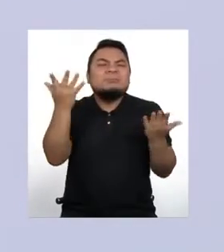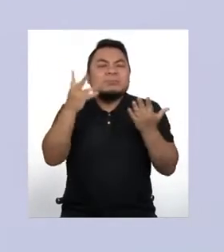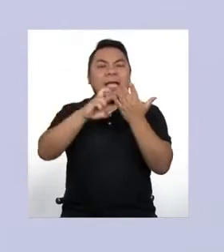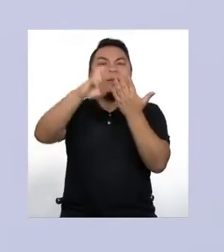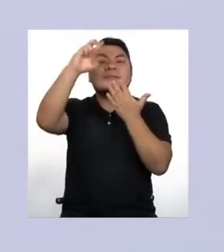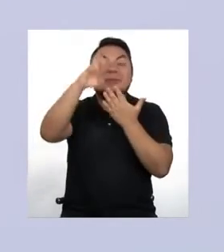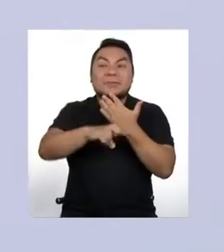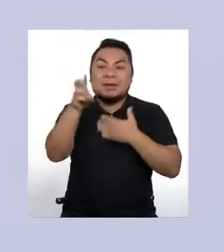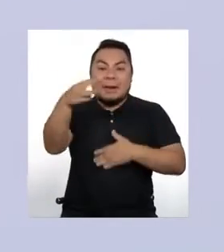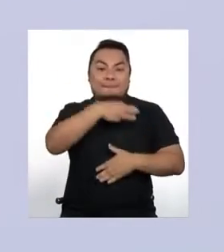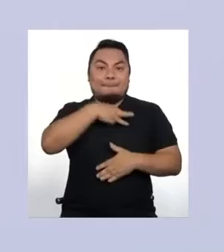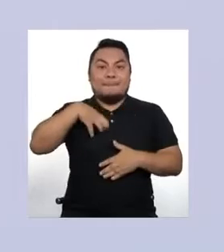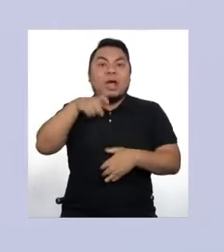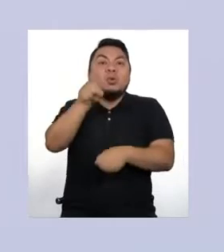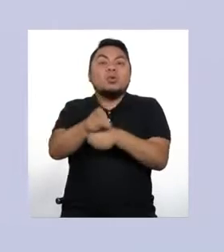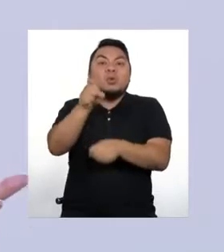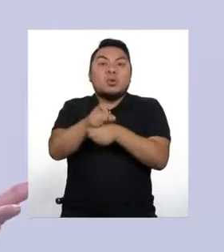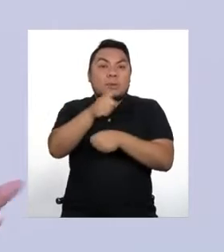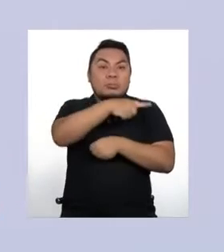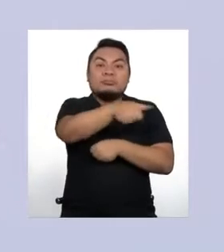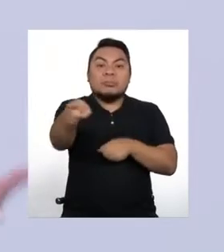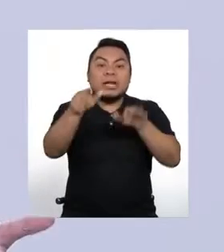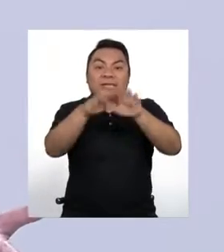Aprendo en casa.